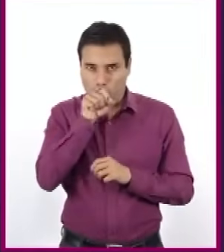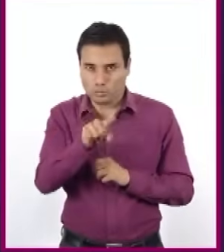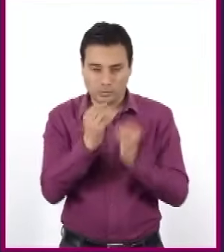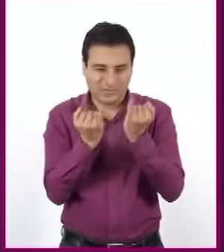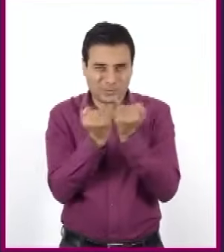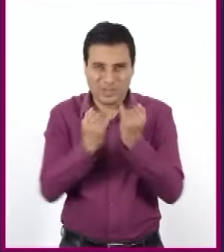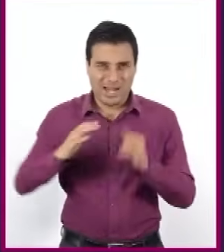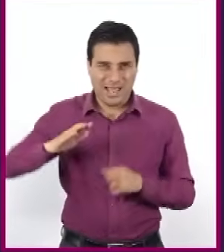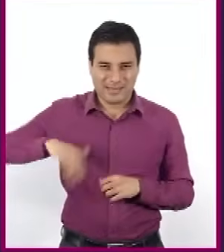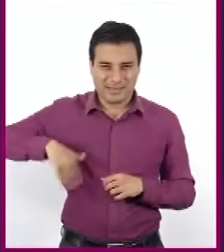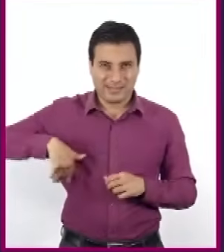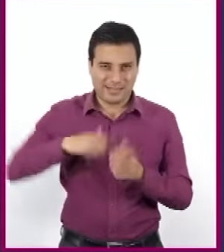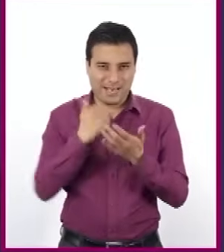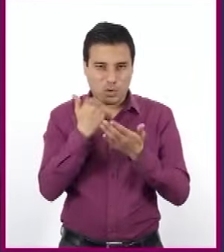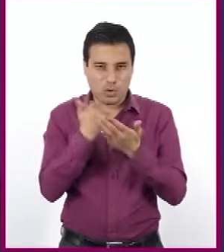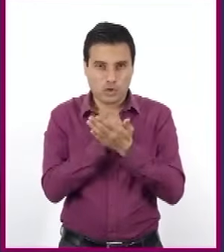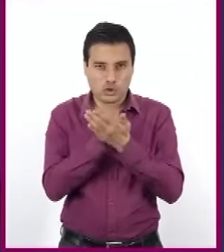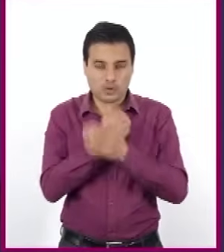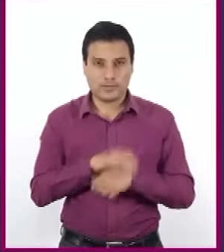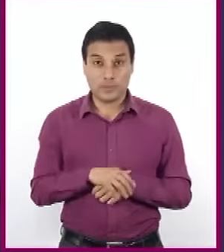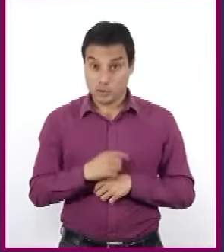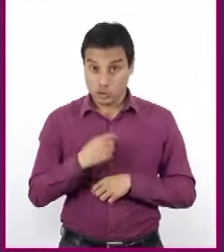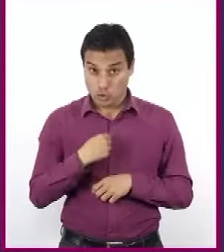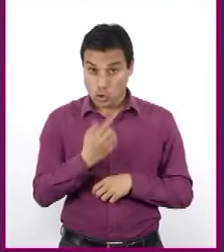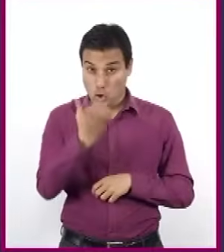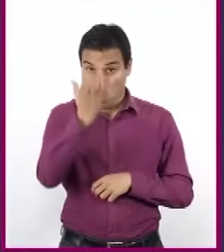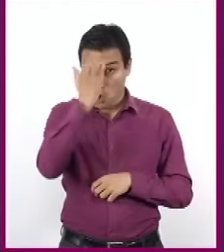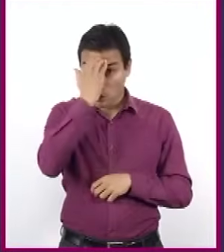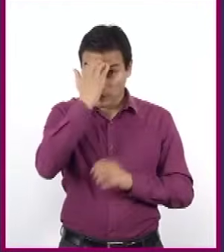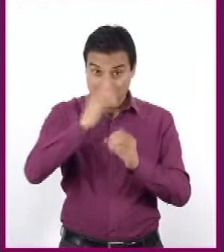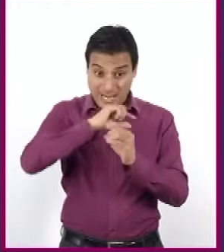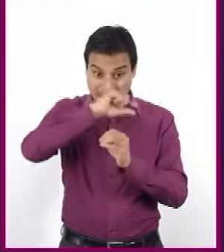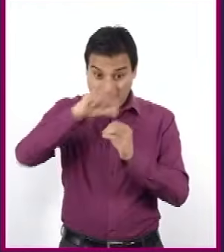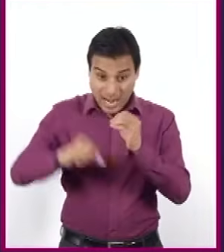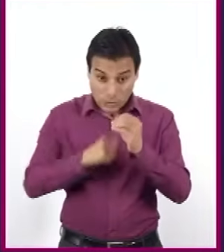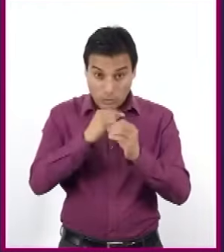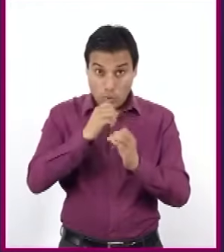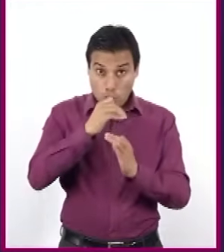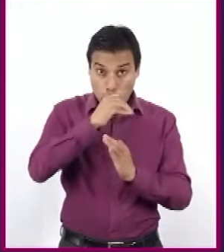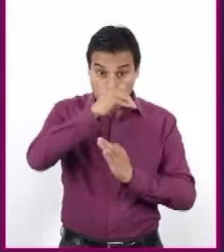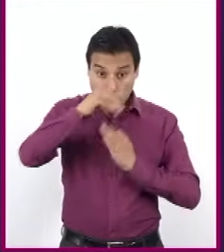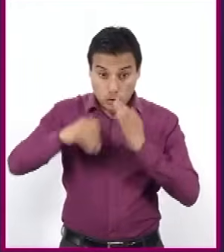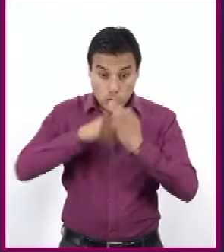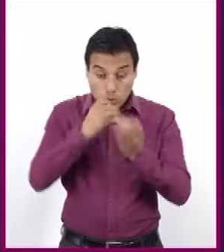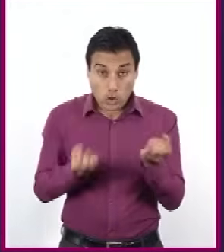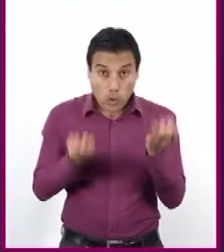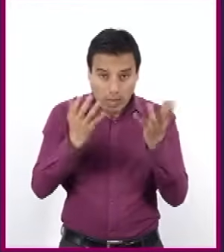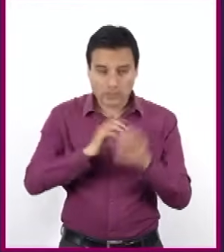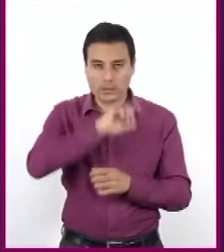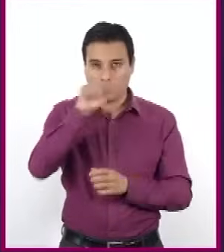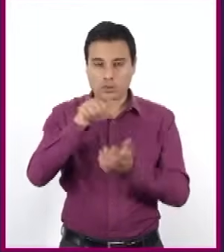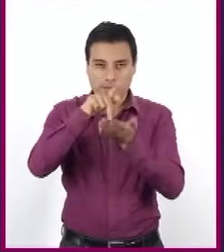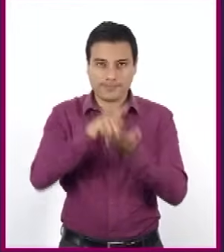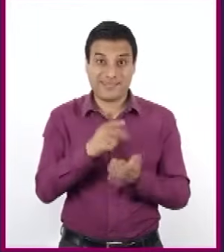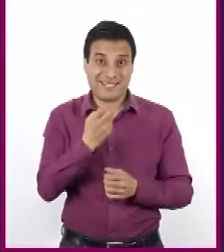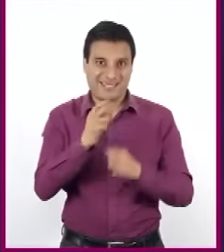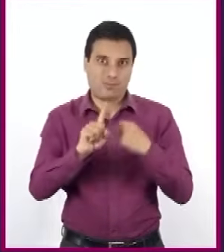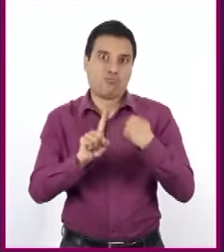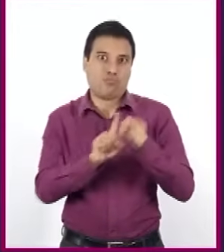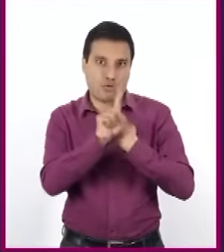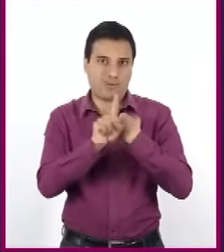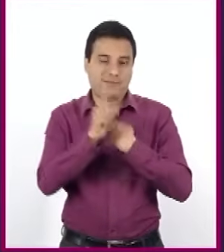si conocemos la cantidad total de átomos entre la cual dividiremos. Este fue uno de los tantos problemas a los